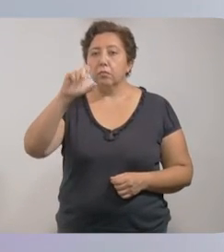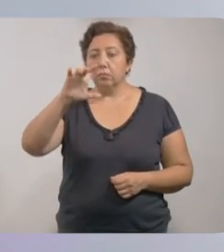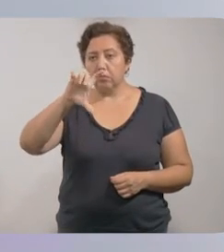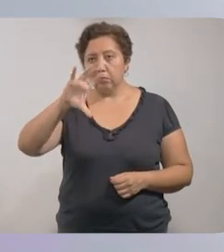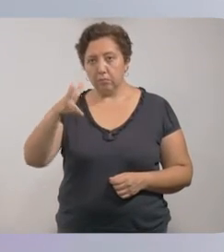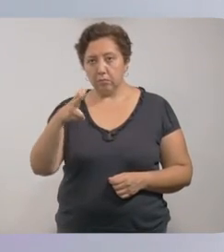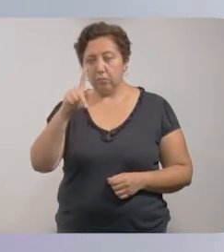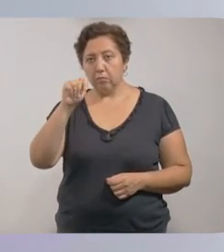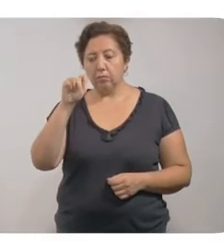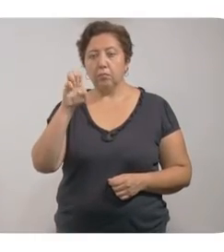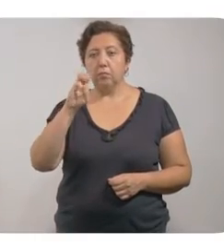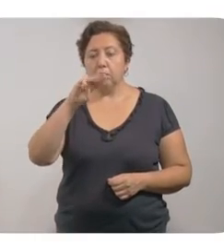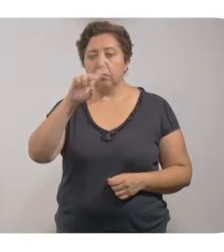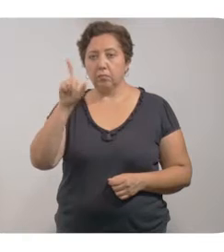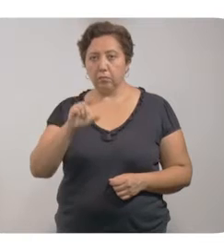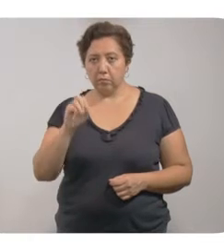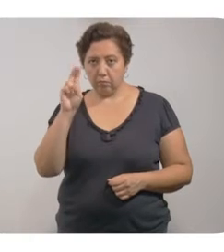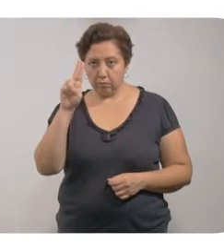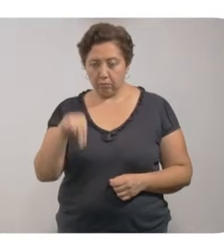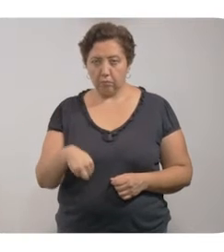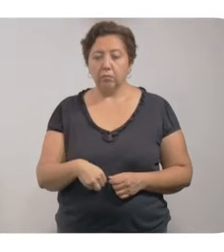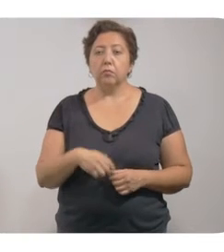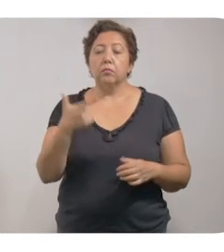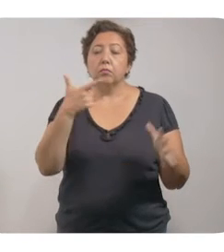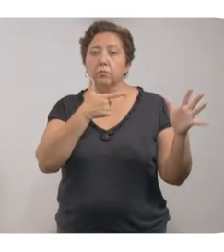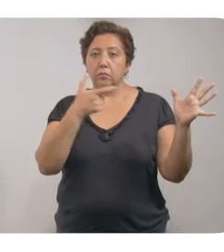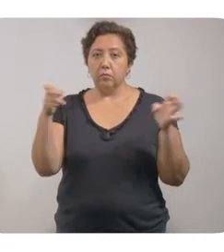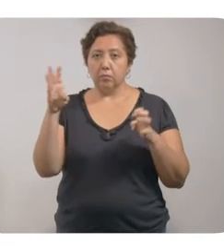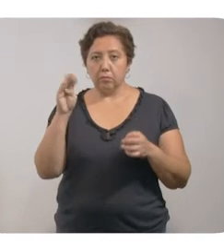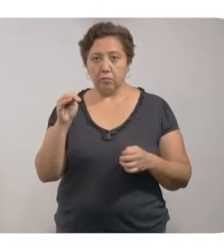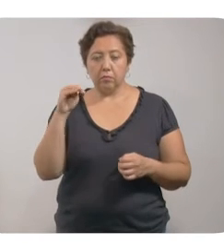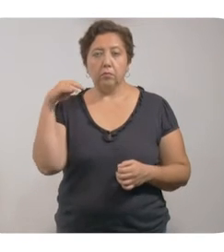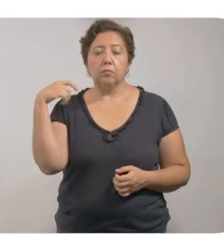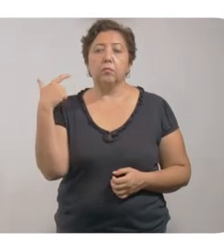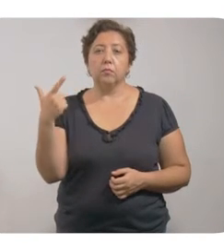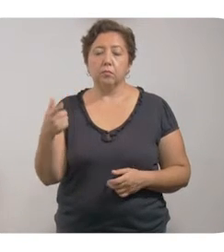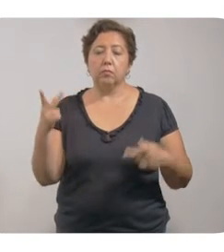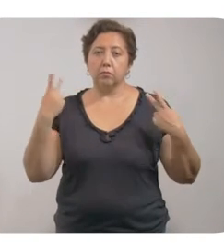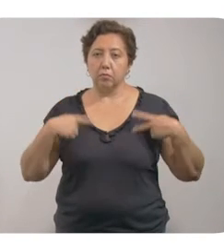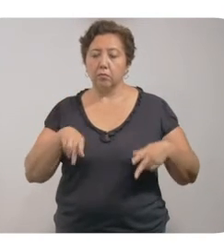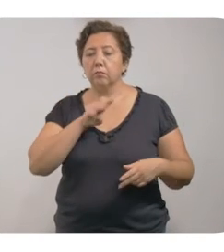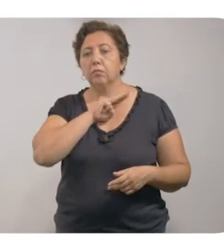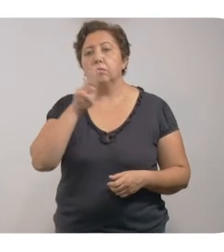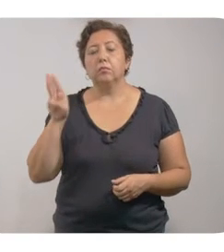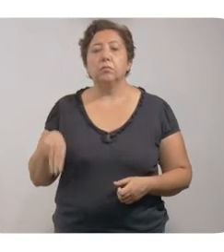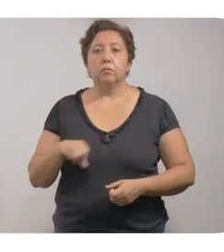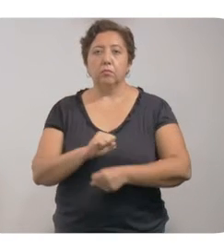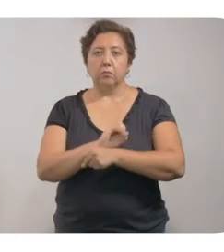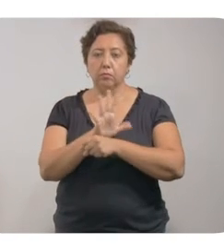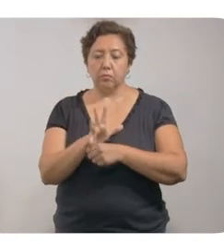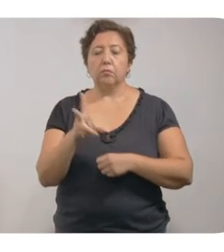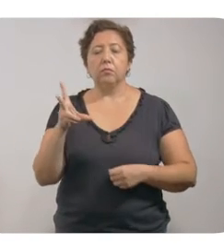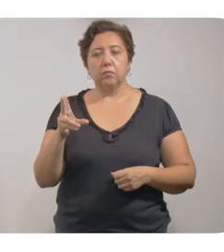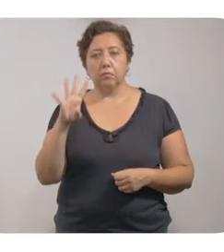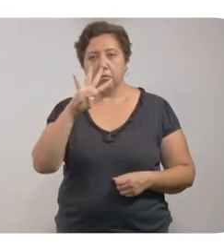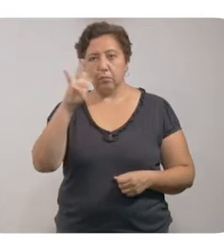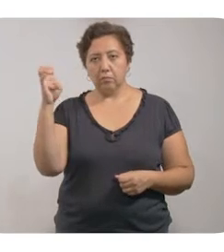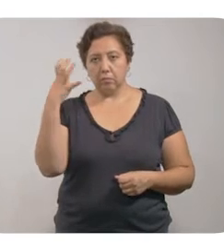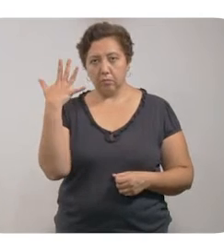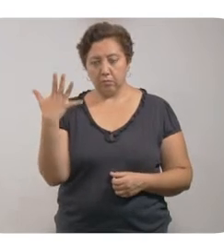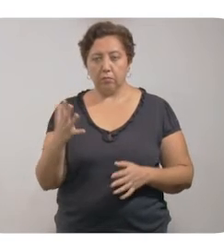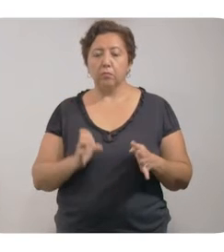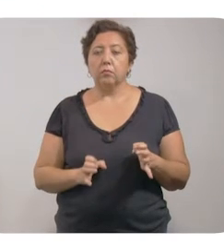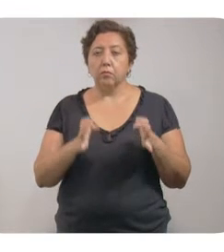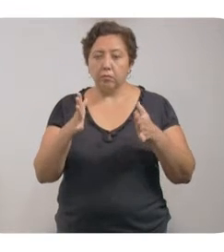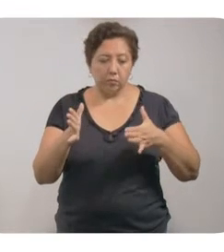cuarto y un en temozón en total son 3 797 las personas fallecidas a causa del coronavirus también 405 están